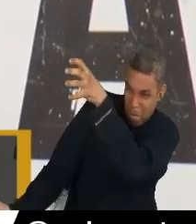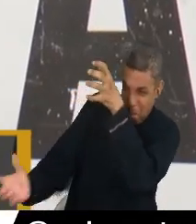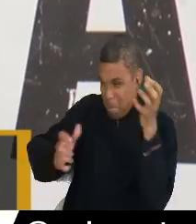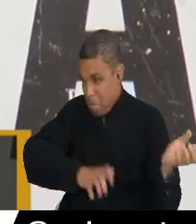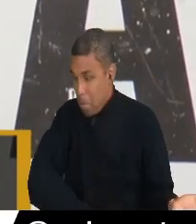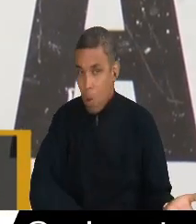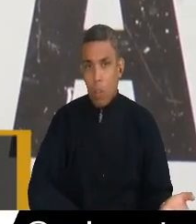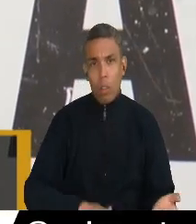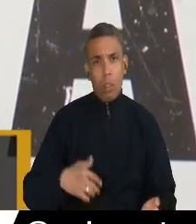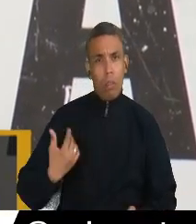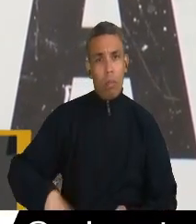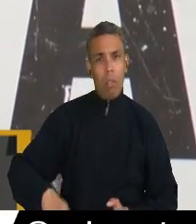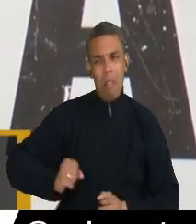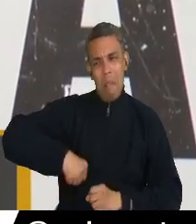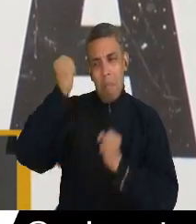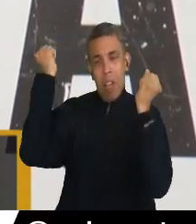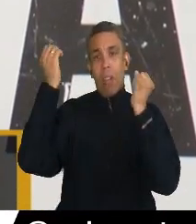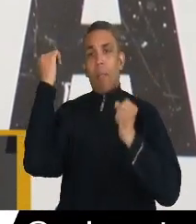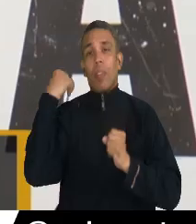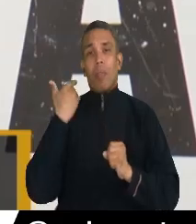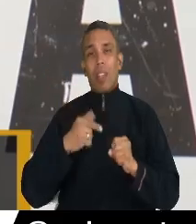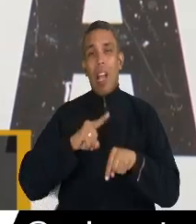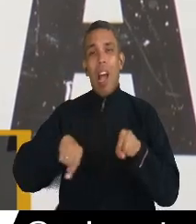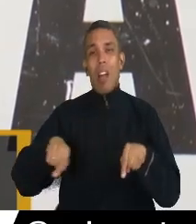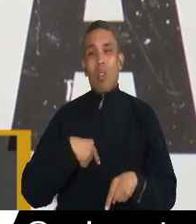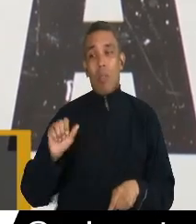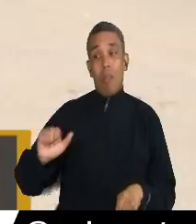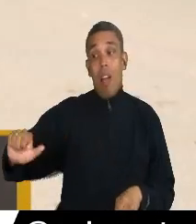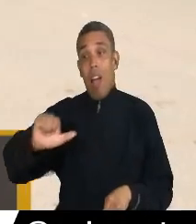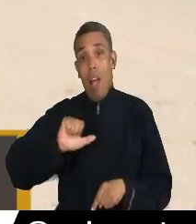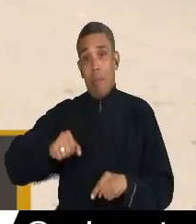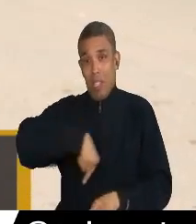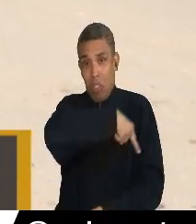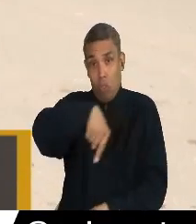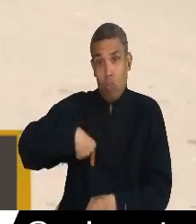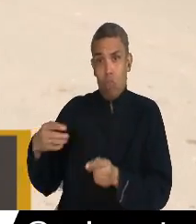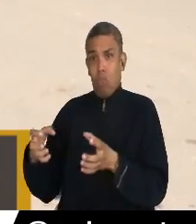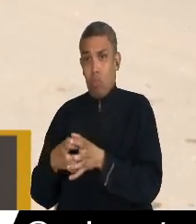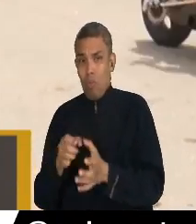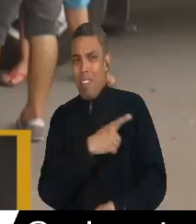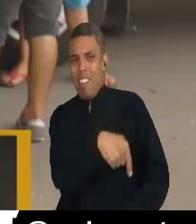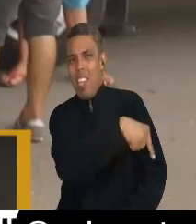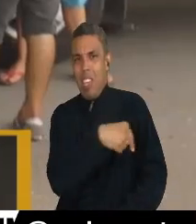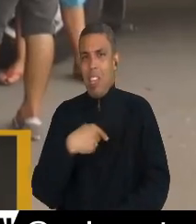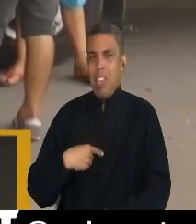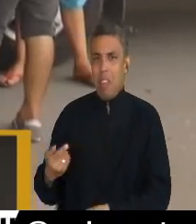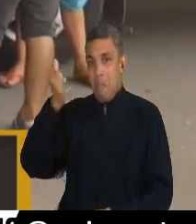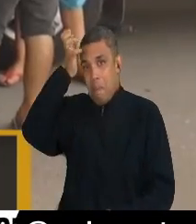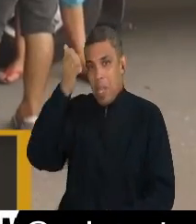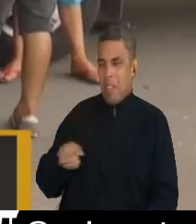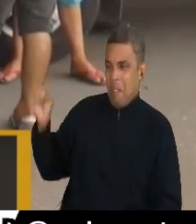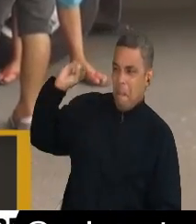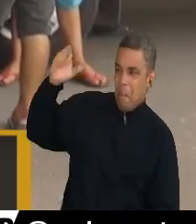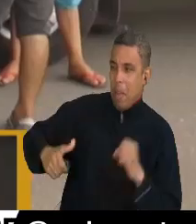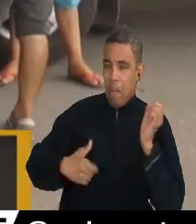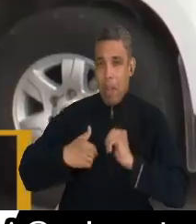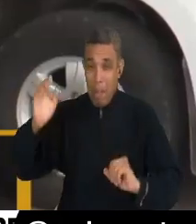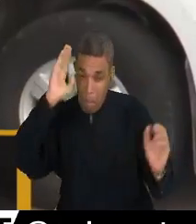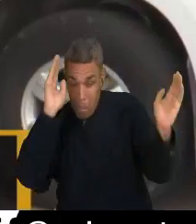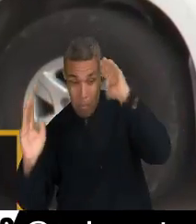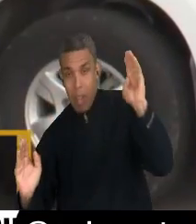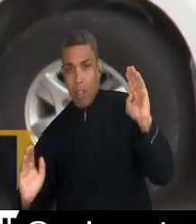en la cabeza. Fueron lesionadas bastante graves. Las autoridades estuvieron en el lugar para calmar la gresca